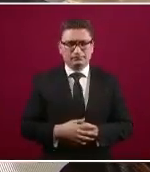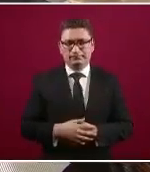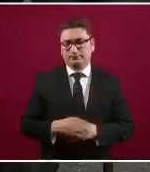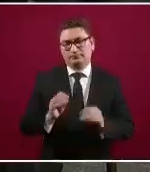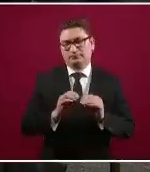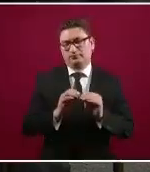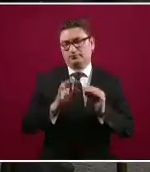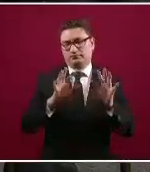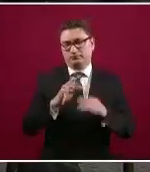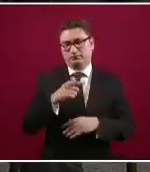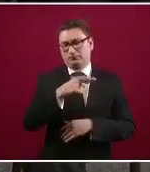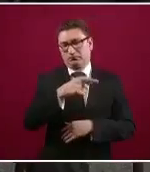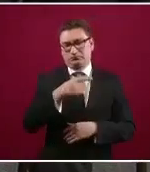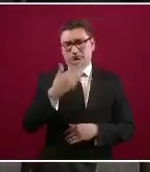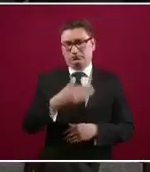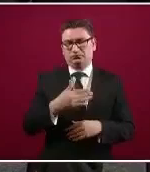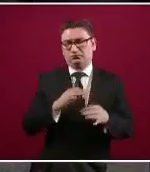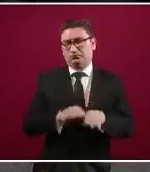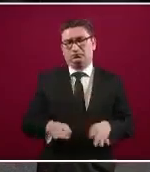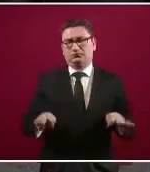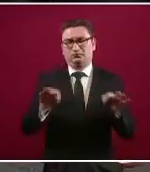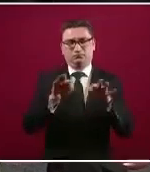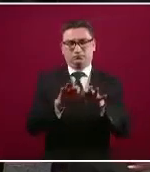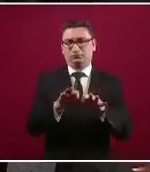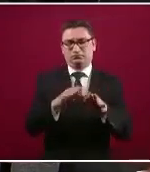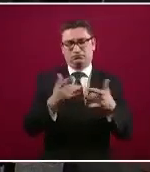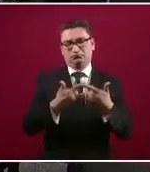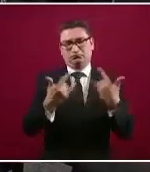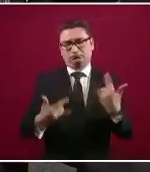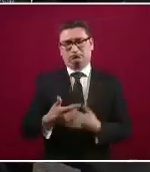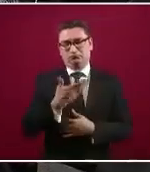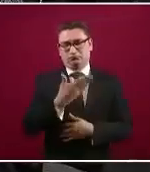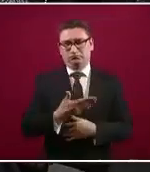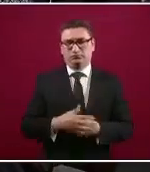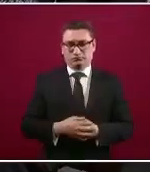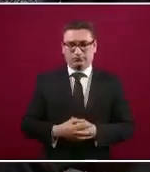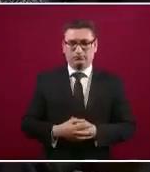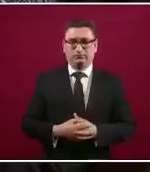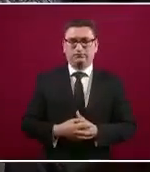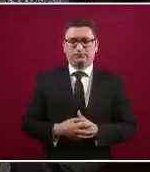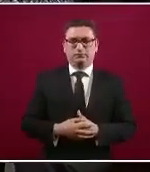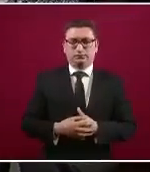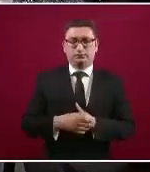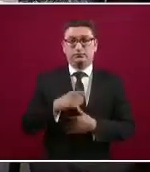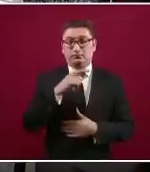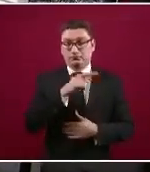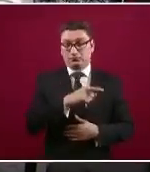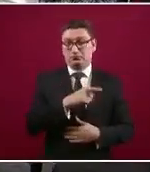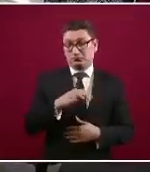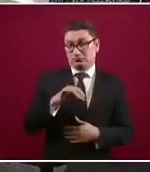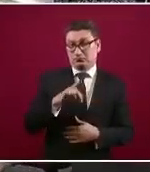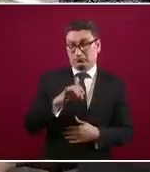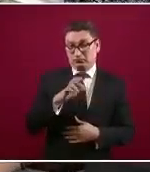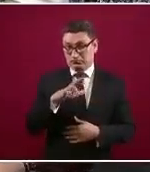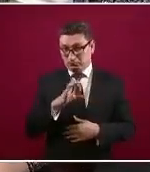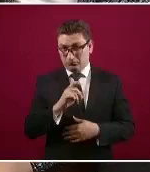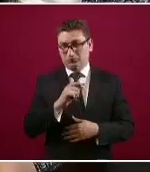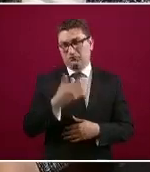personaje extraordinario de nuestra historia, apóstol de la democracia.